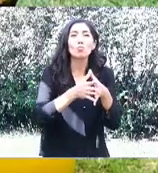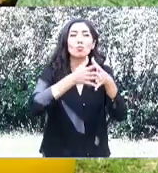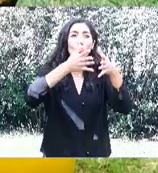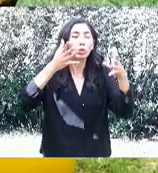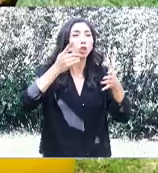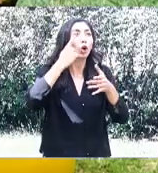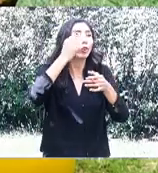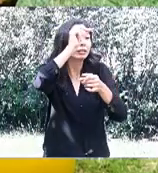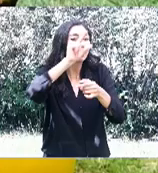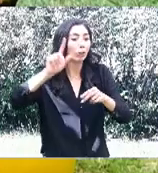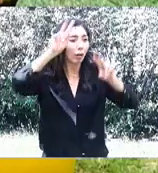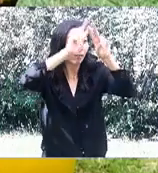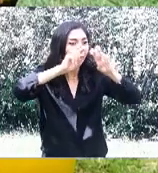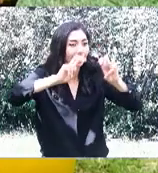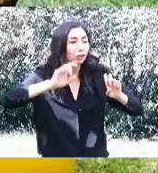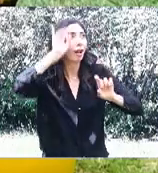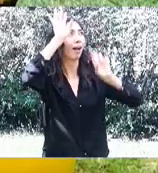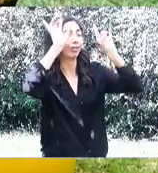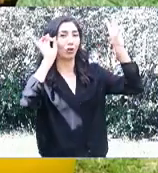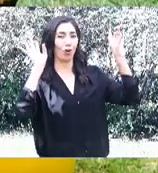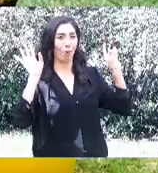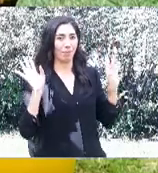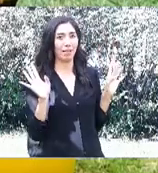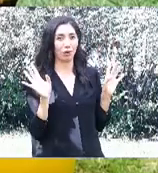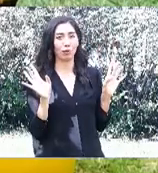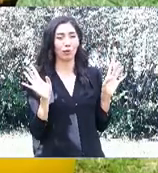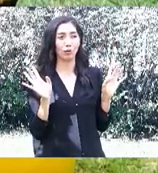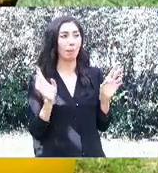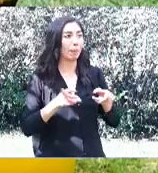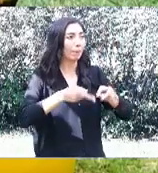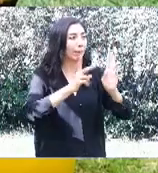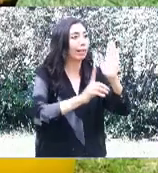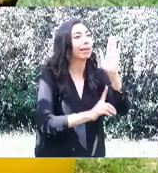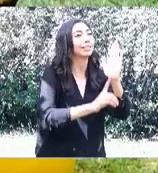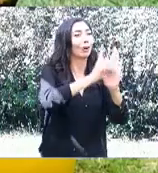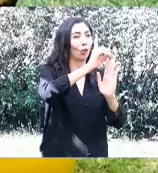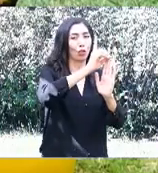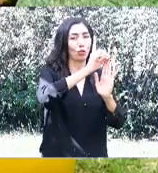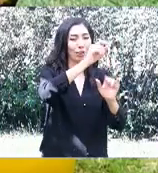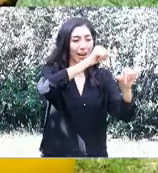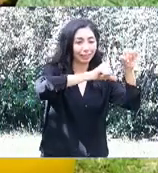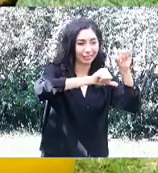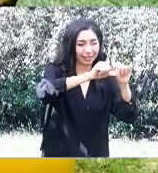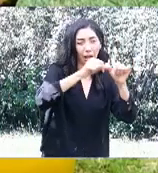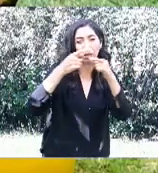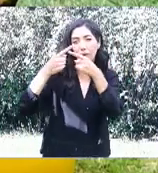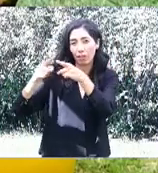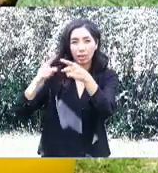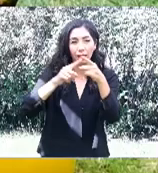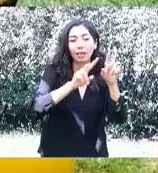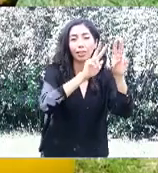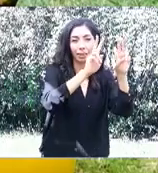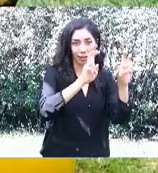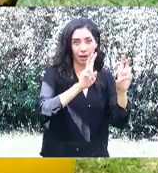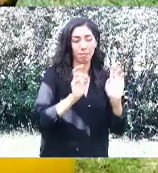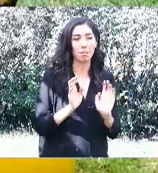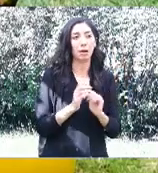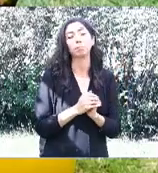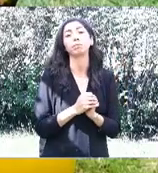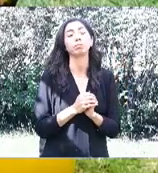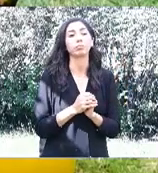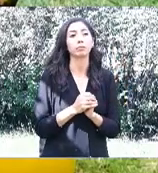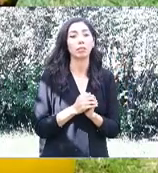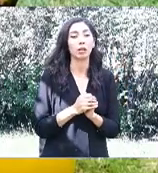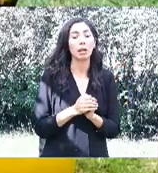conocimientos astronómicos que le dan contexto a al desarrollo de esta ciencia en distintos ámbitos de lo que nosotros podemos ver en